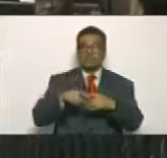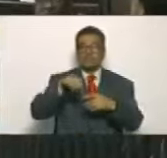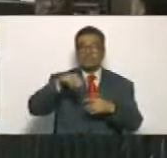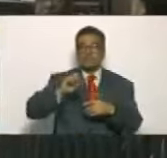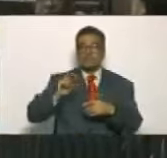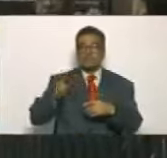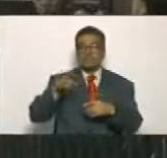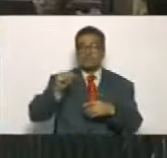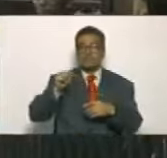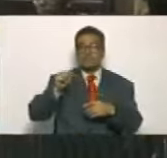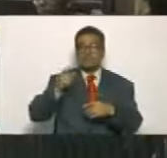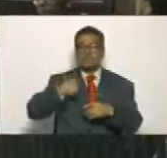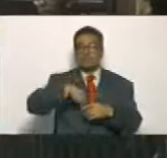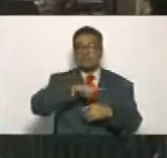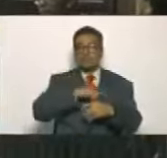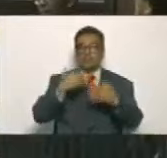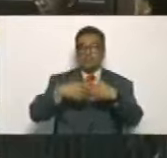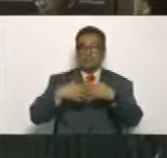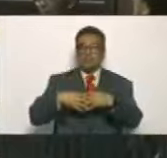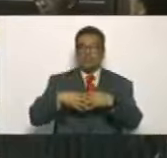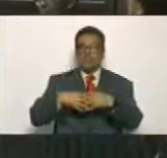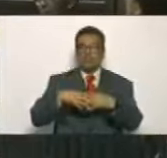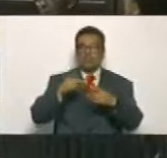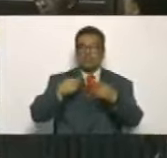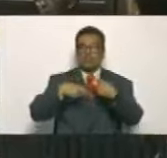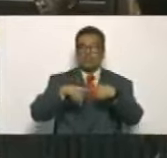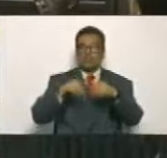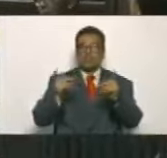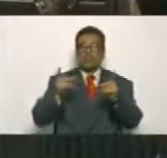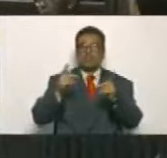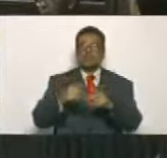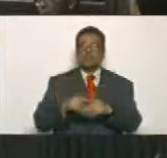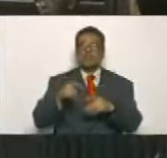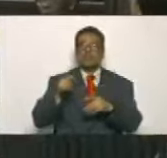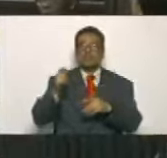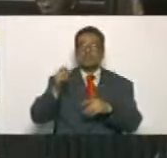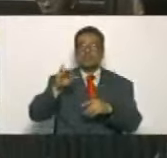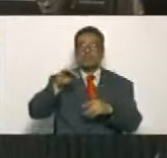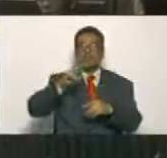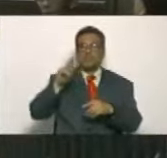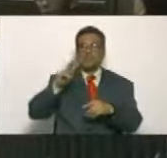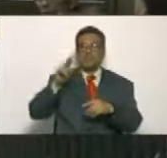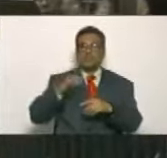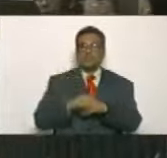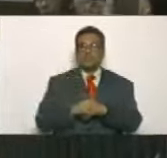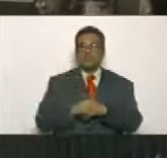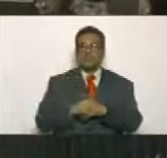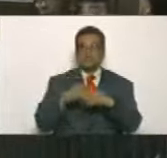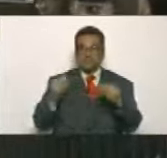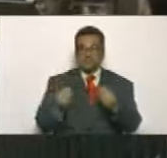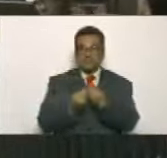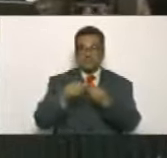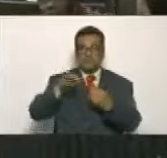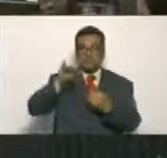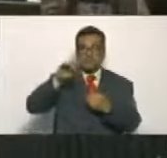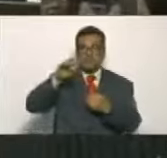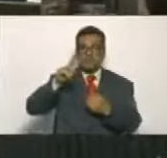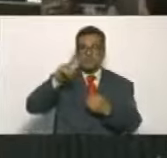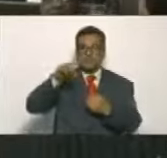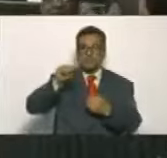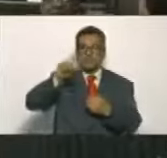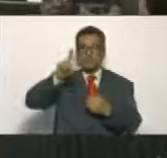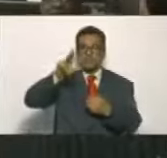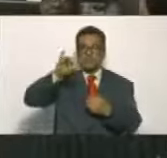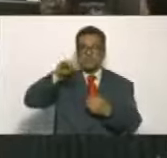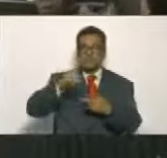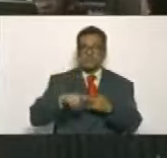Chuao. Y también está con nosotros la empresa de turismo, Chuao Tierra Mágica. La compañera Idalia Liendo,